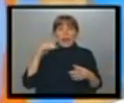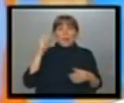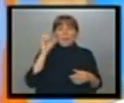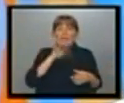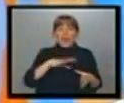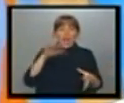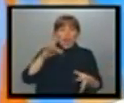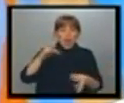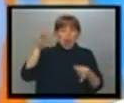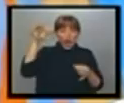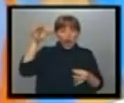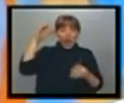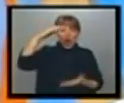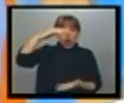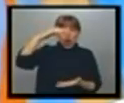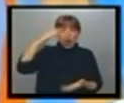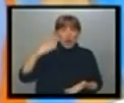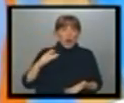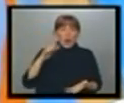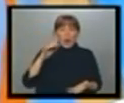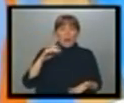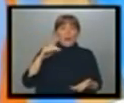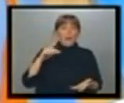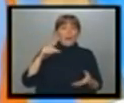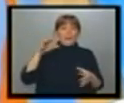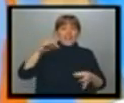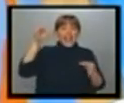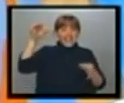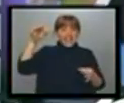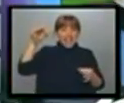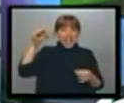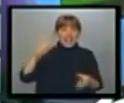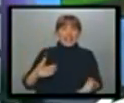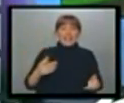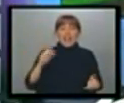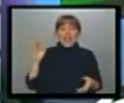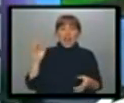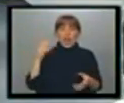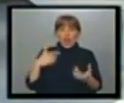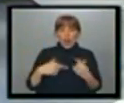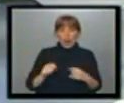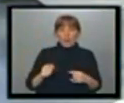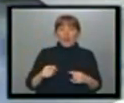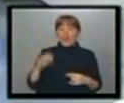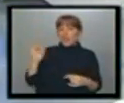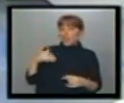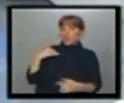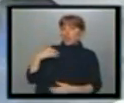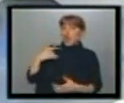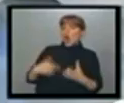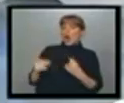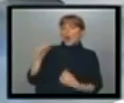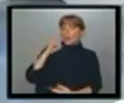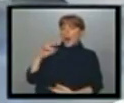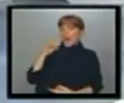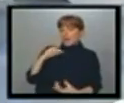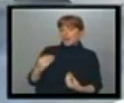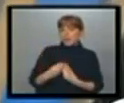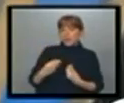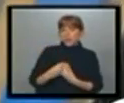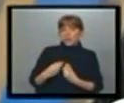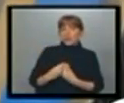Nunca botella o cartón, que son más caros. Sí, se agota rápido. Romy, vos compras mucho. Leche, producto lácteo. Y aprovecho